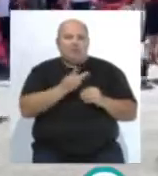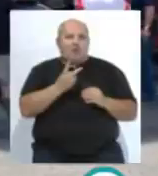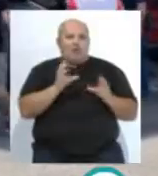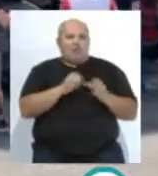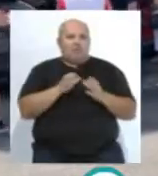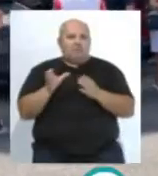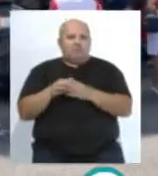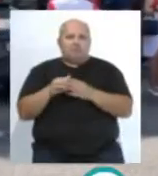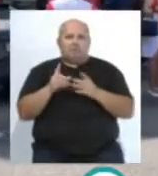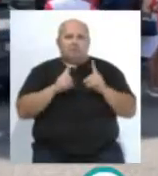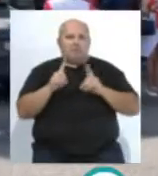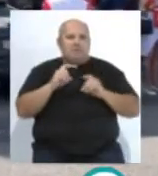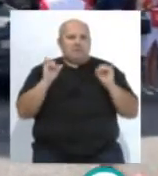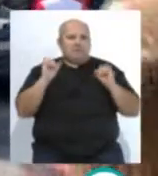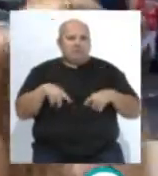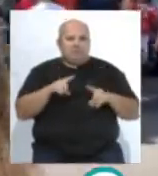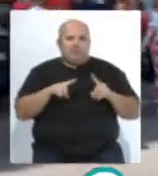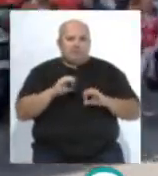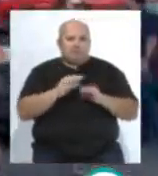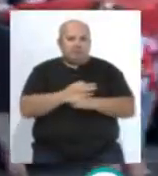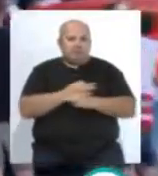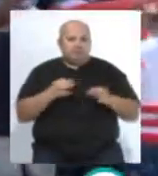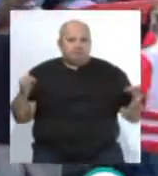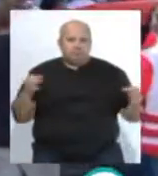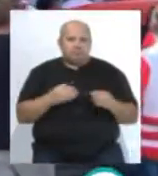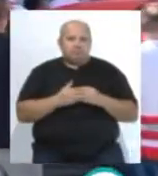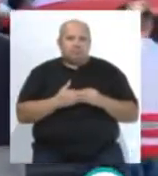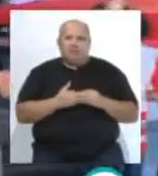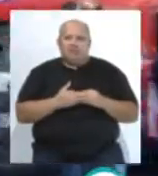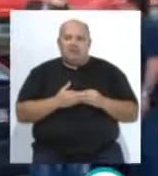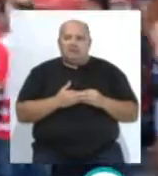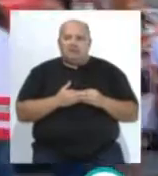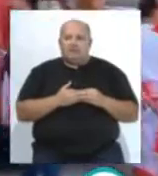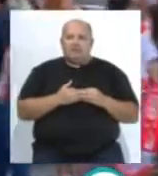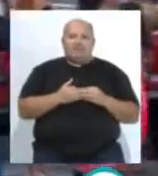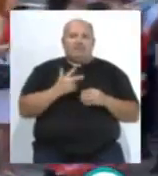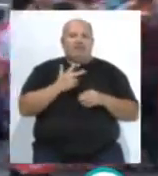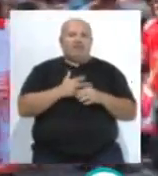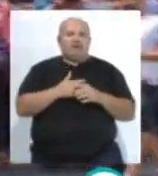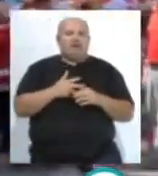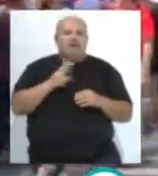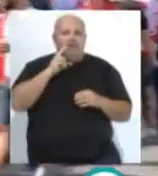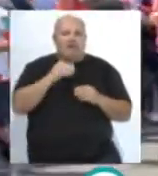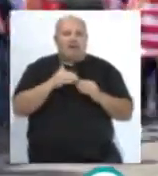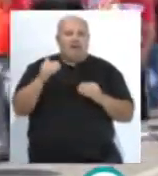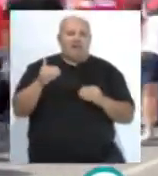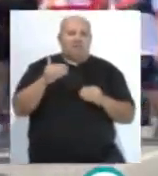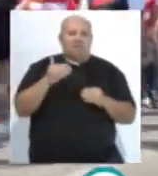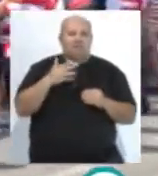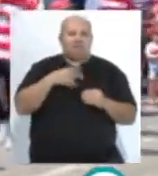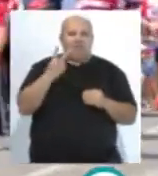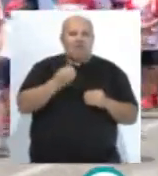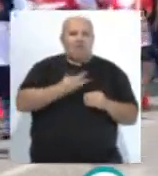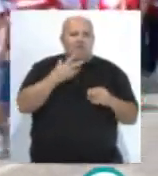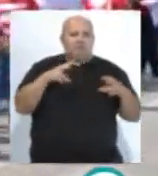aficiones. No hubo ni un solo incidente en ese momento y vemos justamente en el bar al lado las